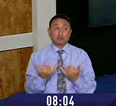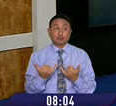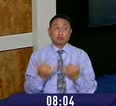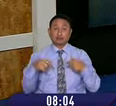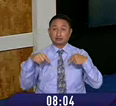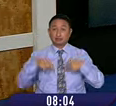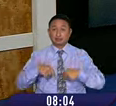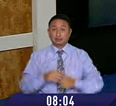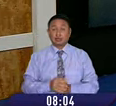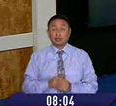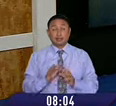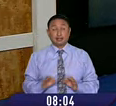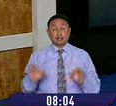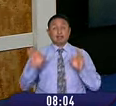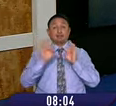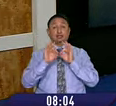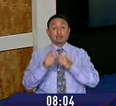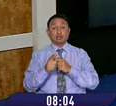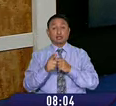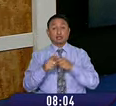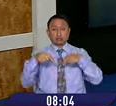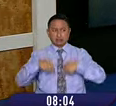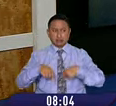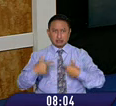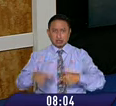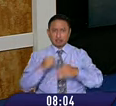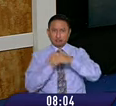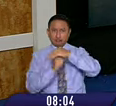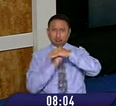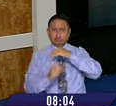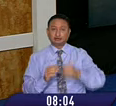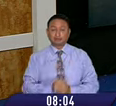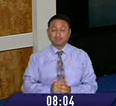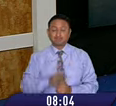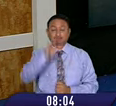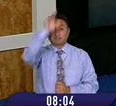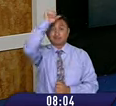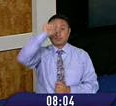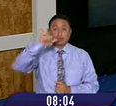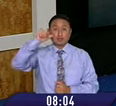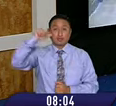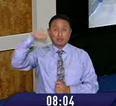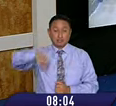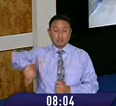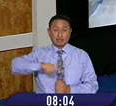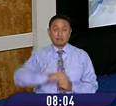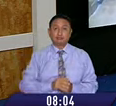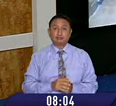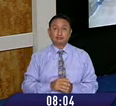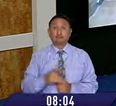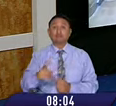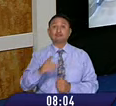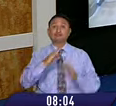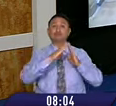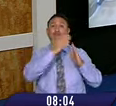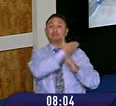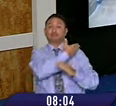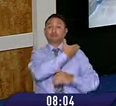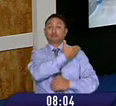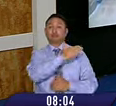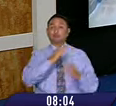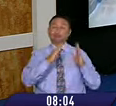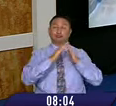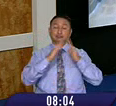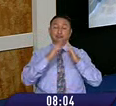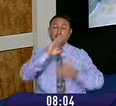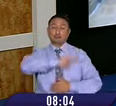pues que es algo tan necesario y que debería estar sobre la marcha. Adriana Rojas está en el Palacio Municipal, nos va a contar